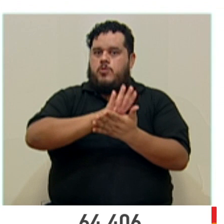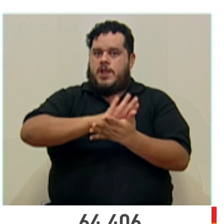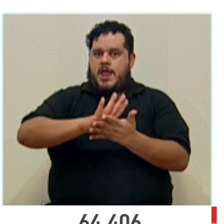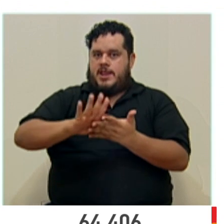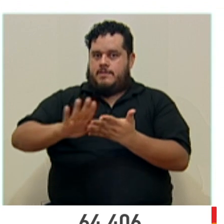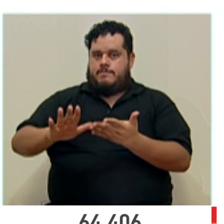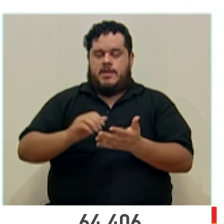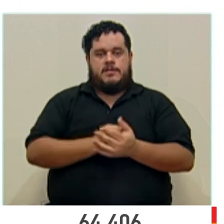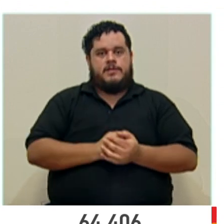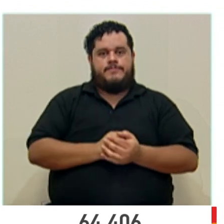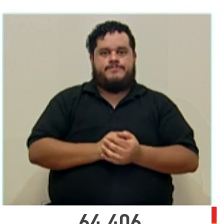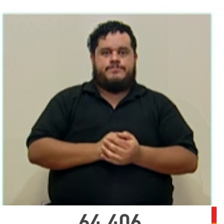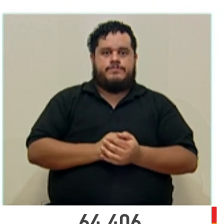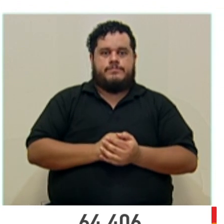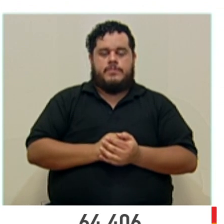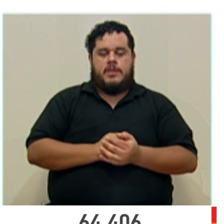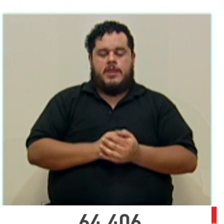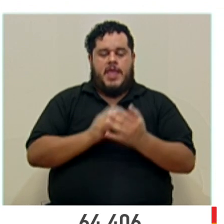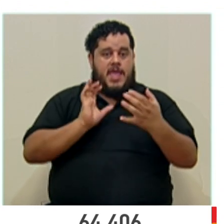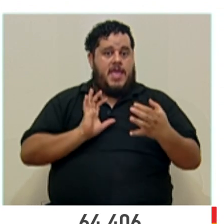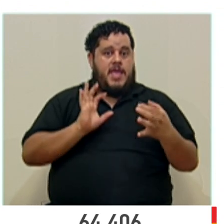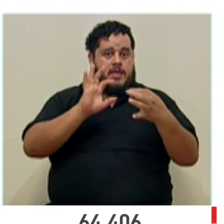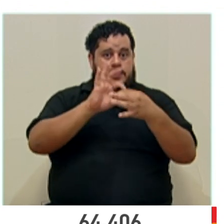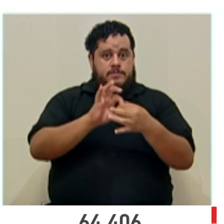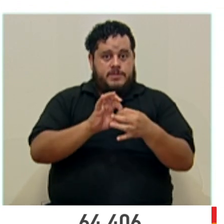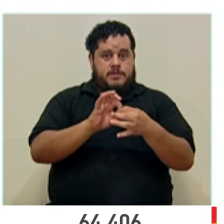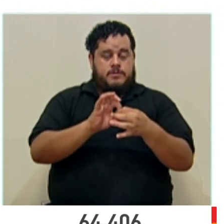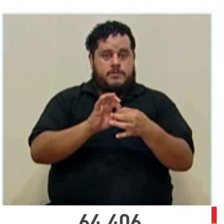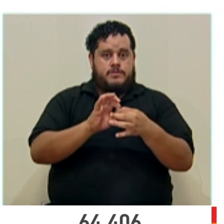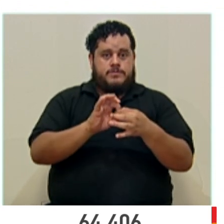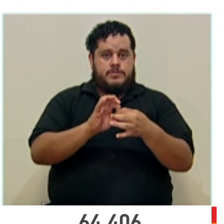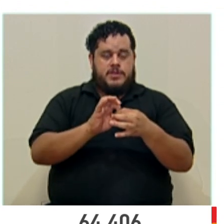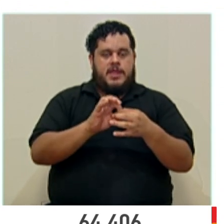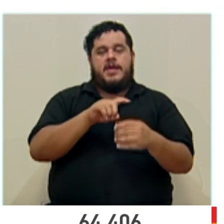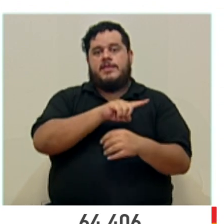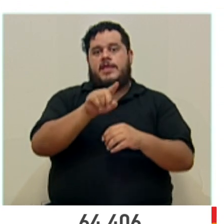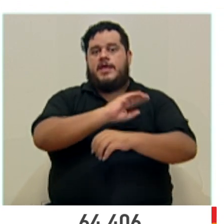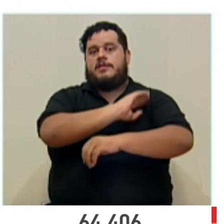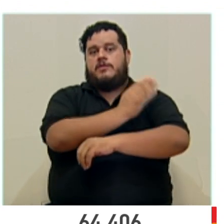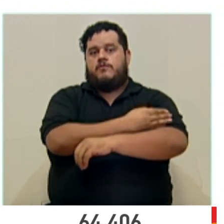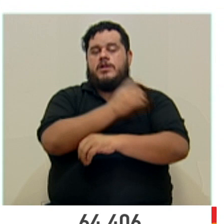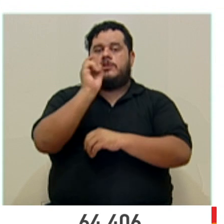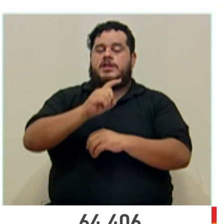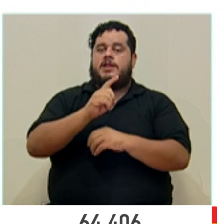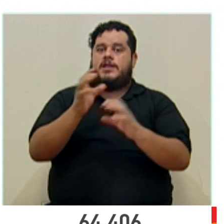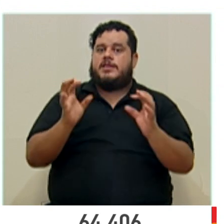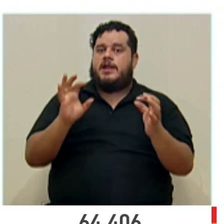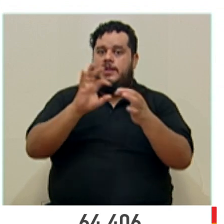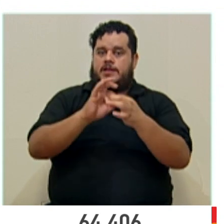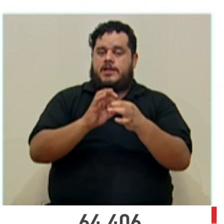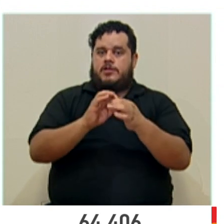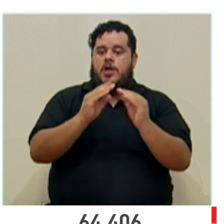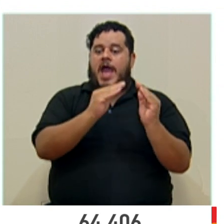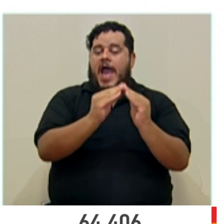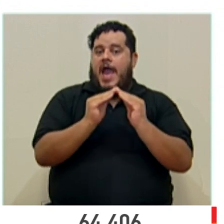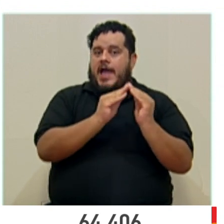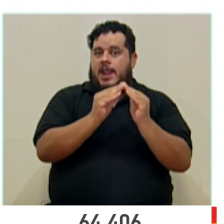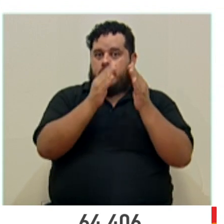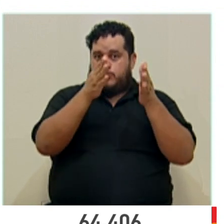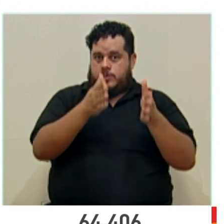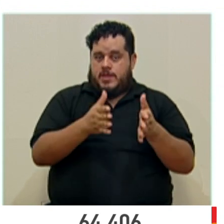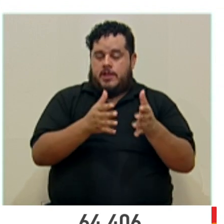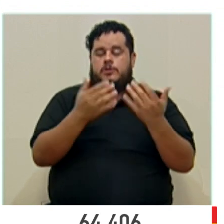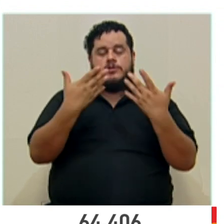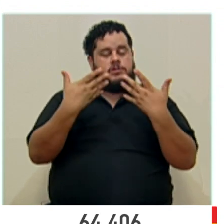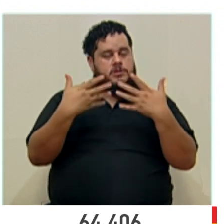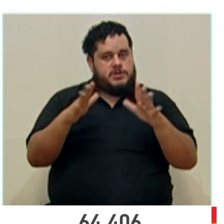Siguiente, el vínculo de este esfuerzo tiene que estar ligado a la ciudadanía. Creo